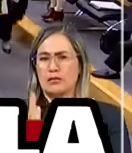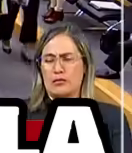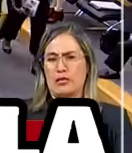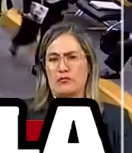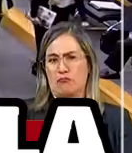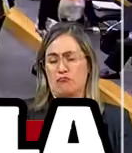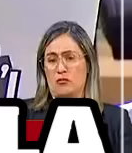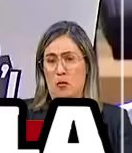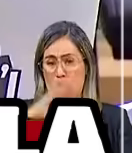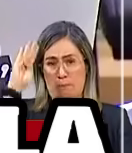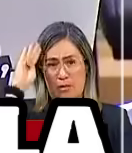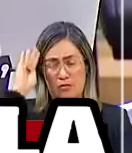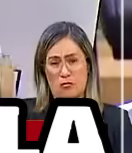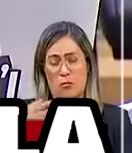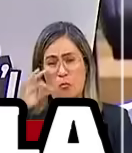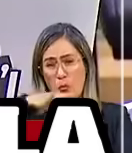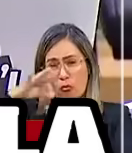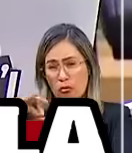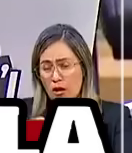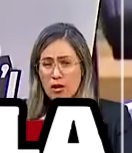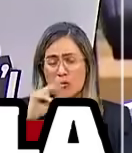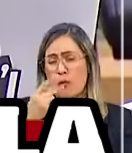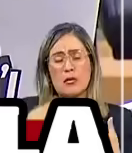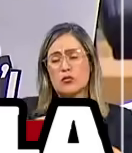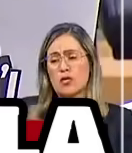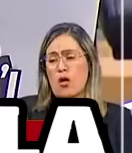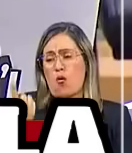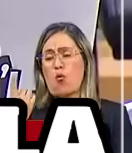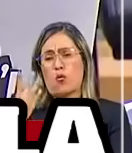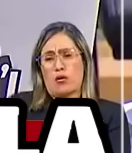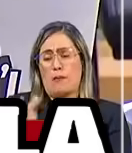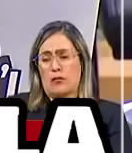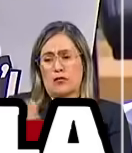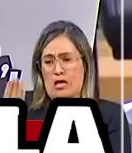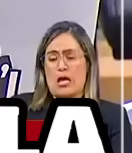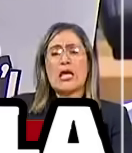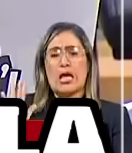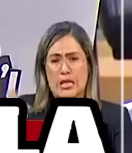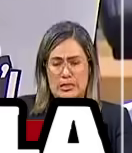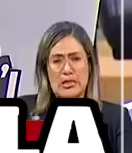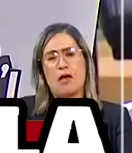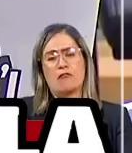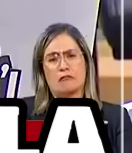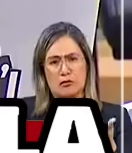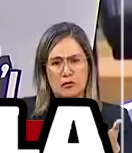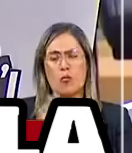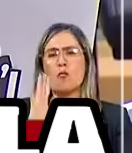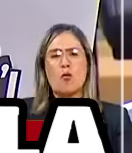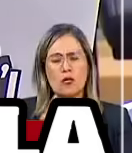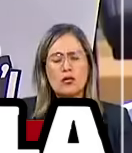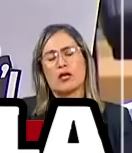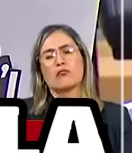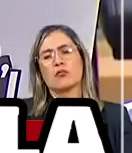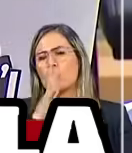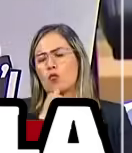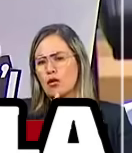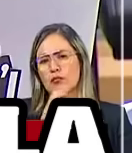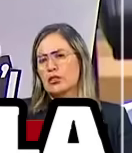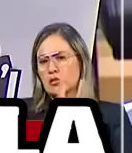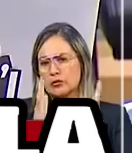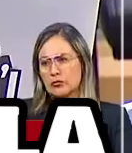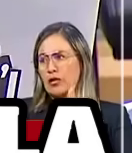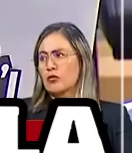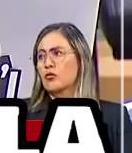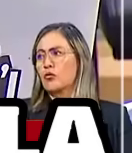que someterlo a votación. La excusa depende exclusivamente de la persona y la consejera ya presentó un escrito diciendo por qué no se actualizaría su excusa. Entonces, me parece que en este caso